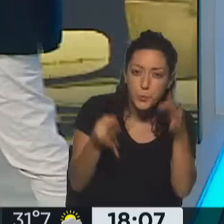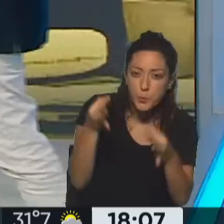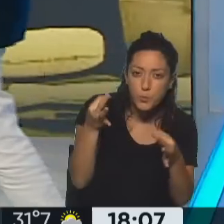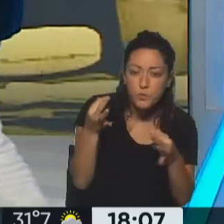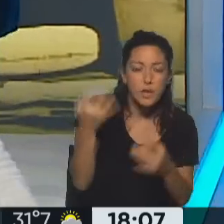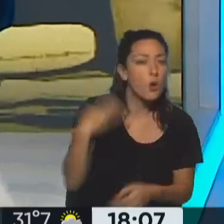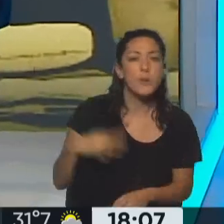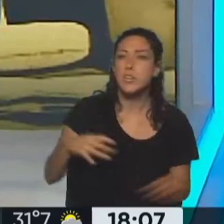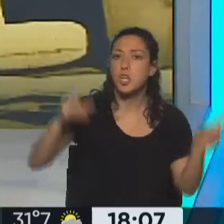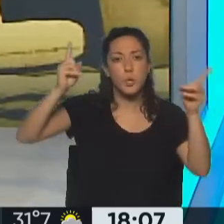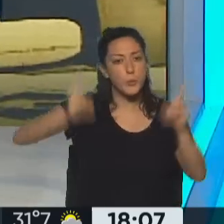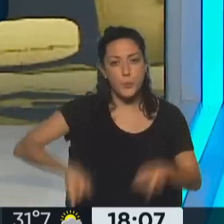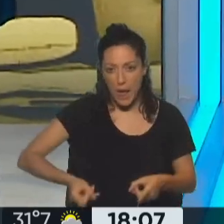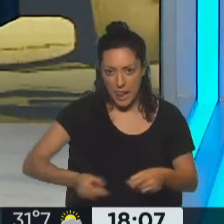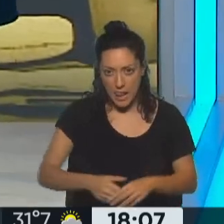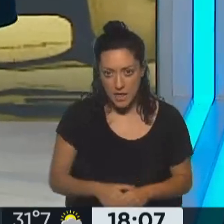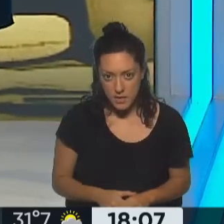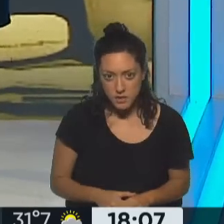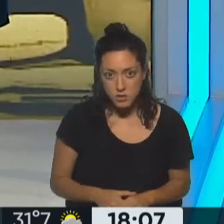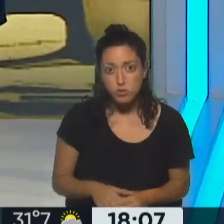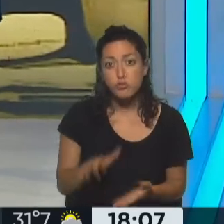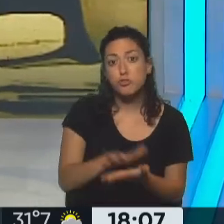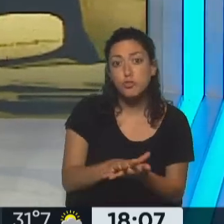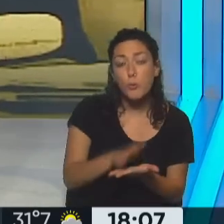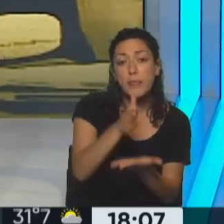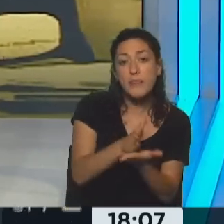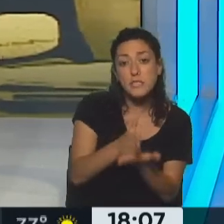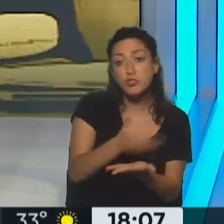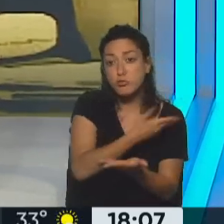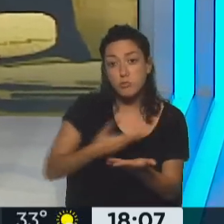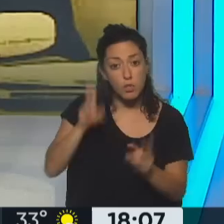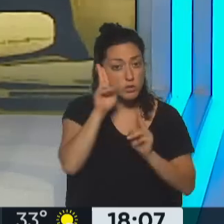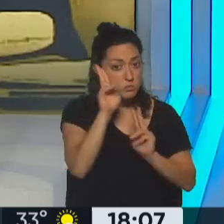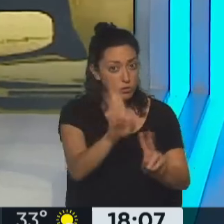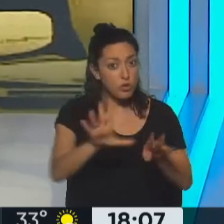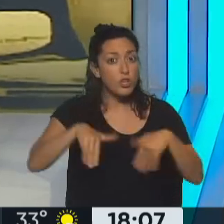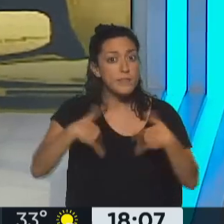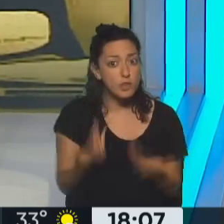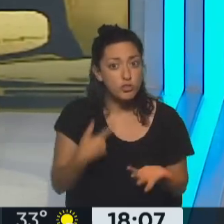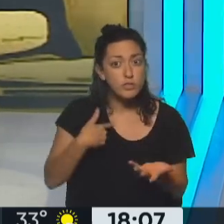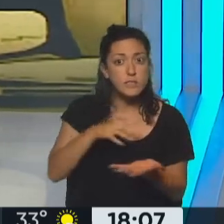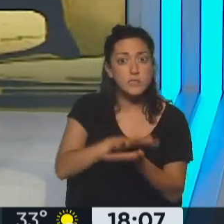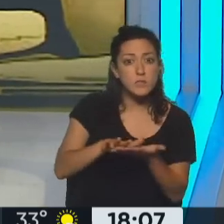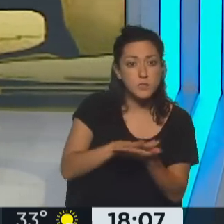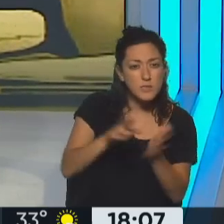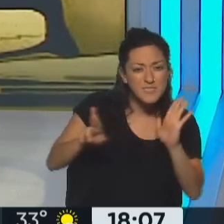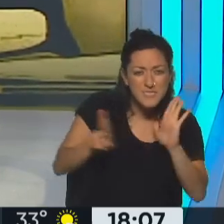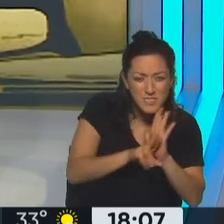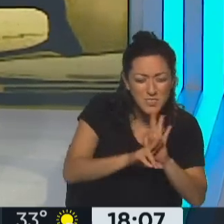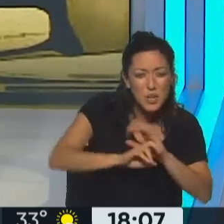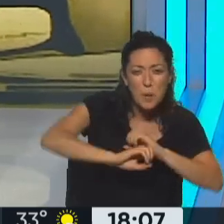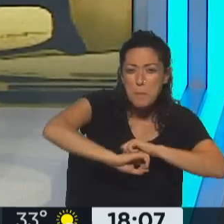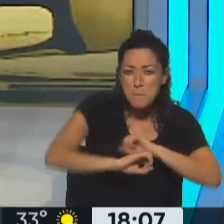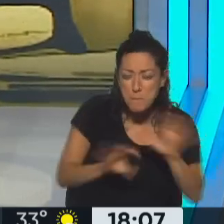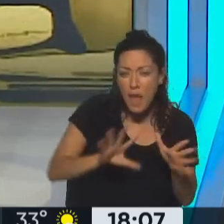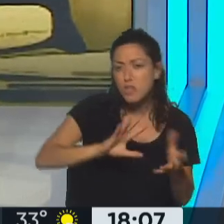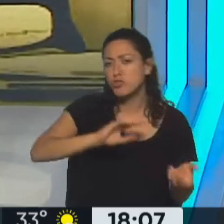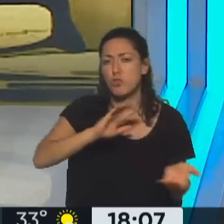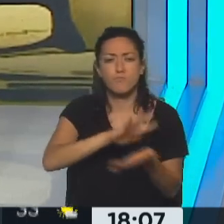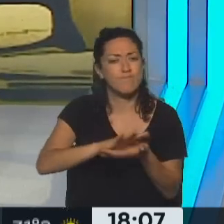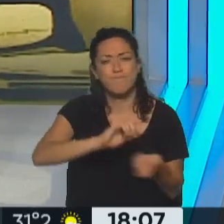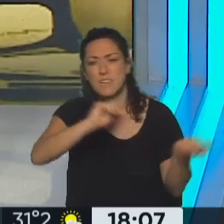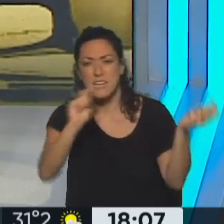e injustas, respetuoso del Estado de Derecho. Entonces buscaré revertir la mala resolución de la Corte y retomar la